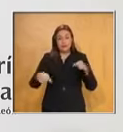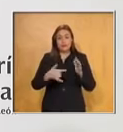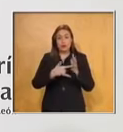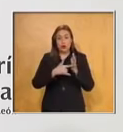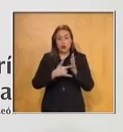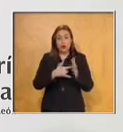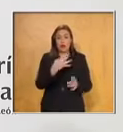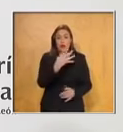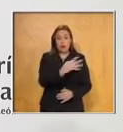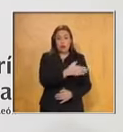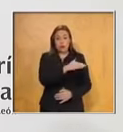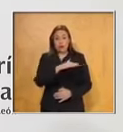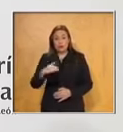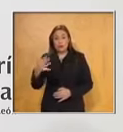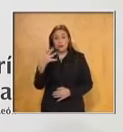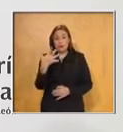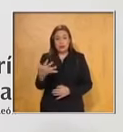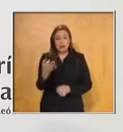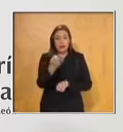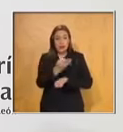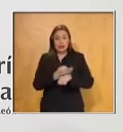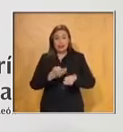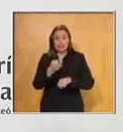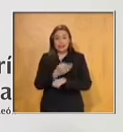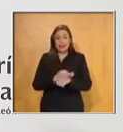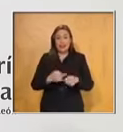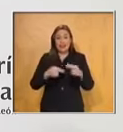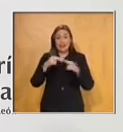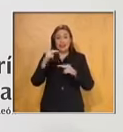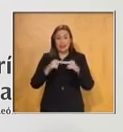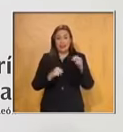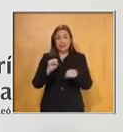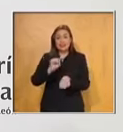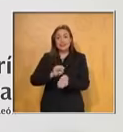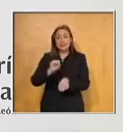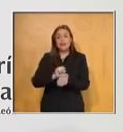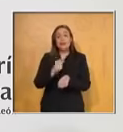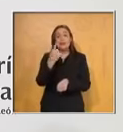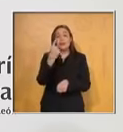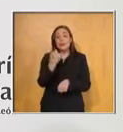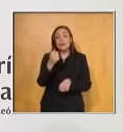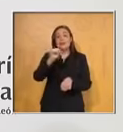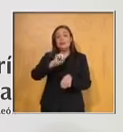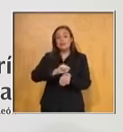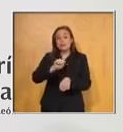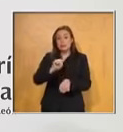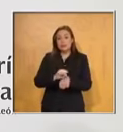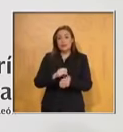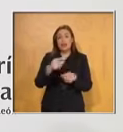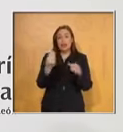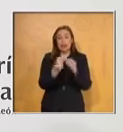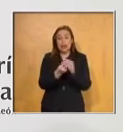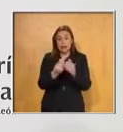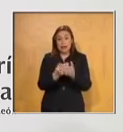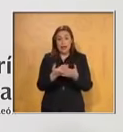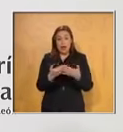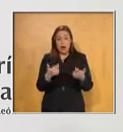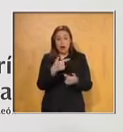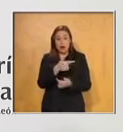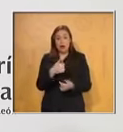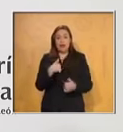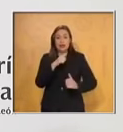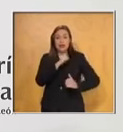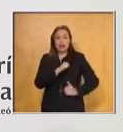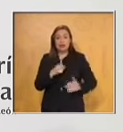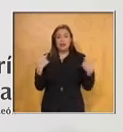tarde corresponde para el nivel de secundaria en primer grado. La clase de hoy es a cargo de la maestra